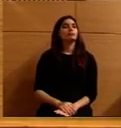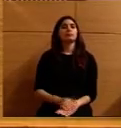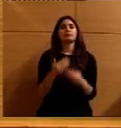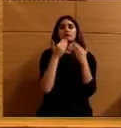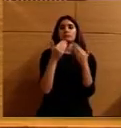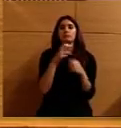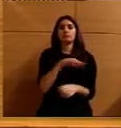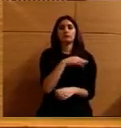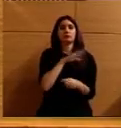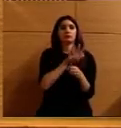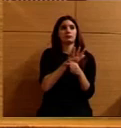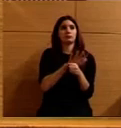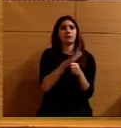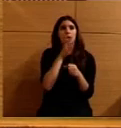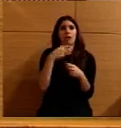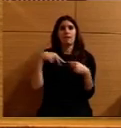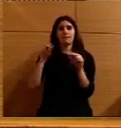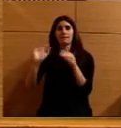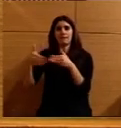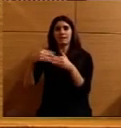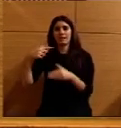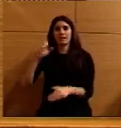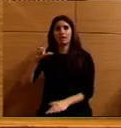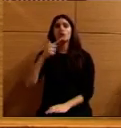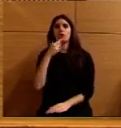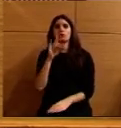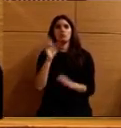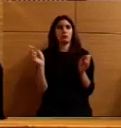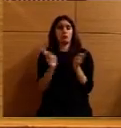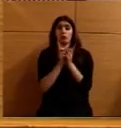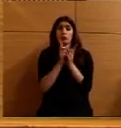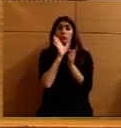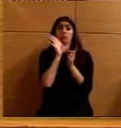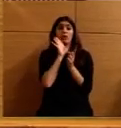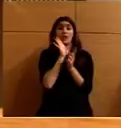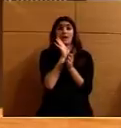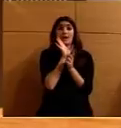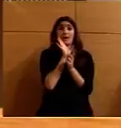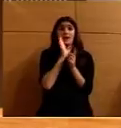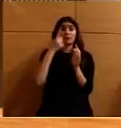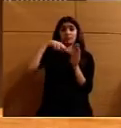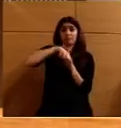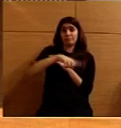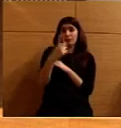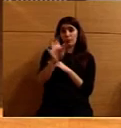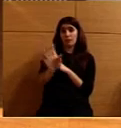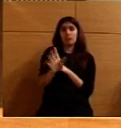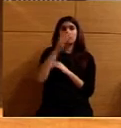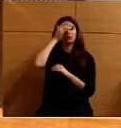Gracias, señor Campos. ¿Puede concluir, señora Gil? Sí, voy a ser muy breve porque, como ya he dicho antes, no va a ser imposible que nos pongamos de